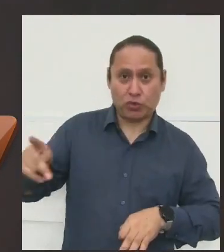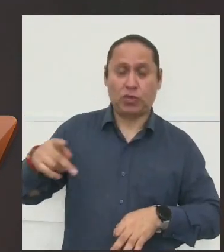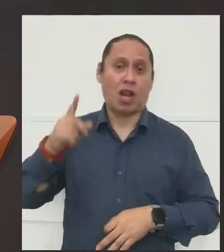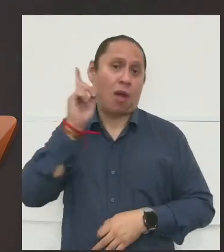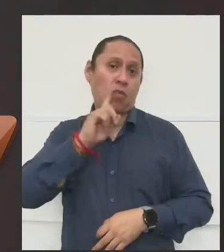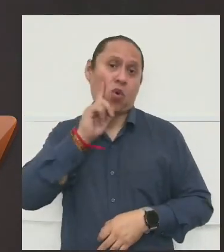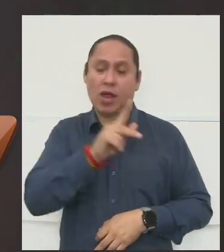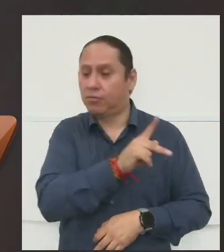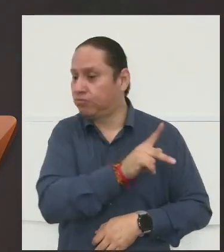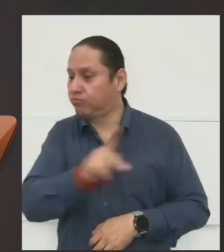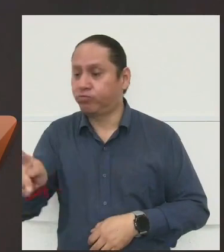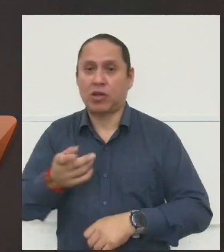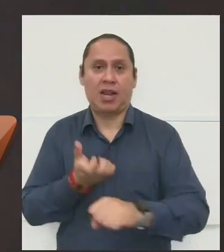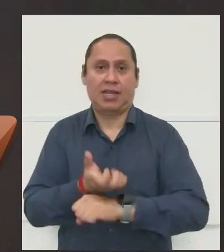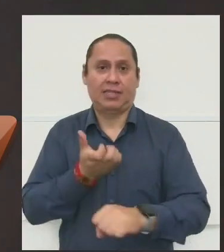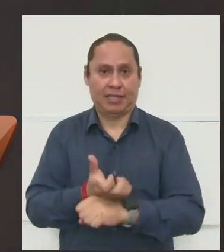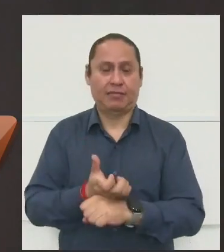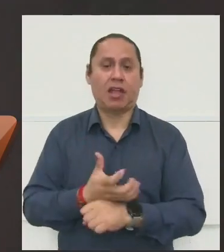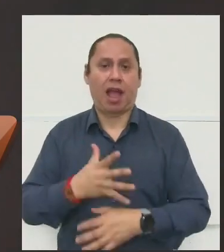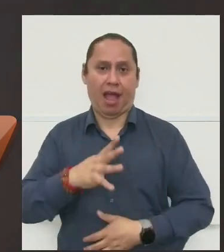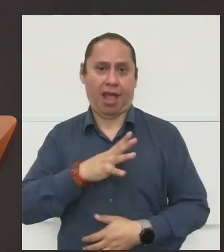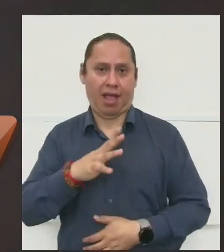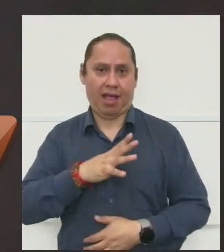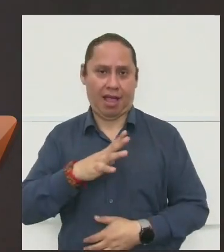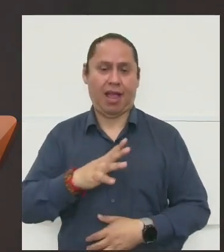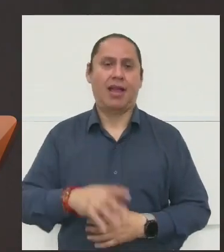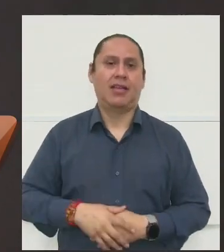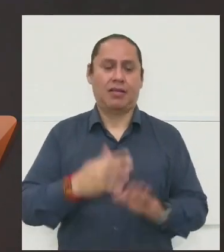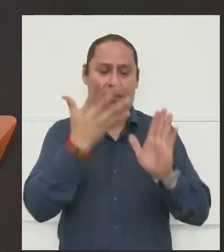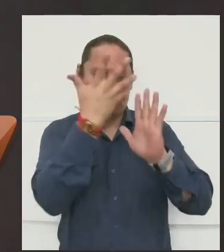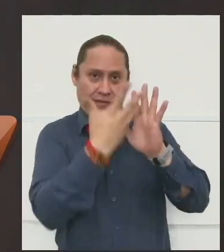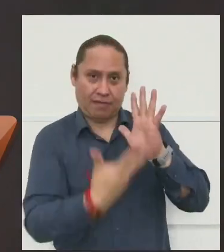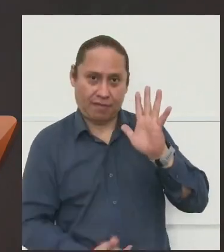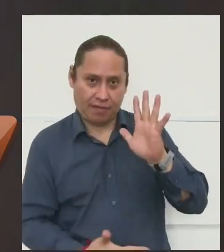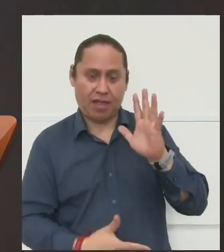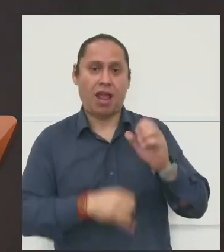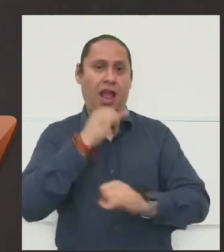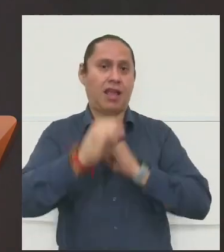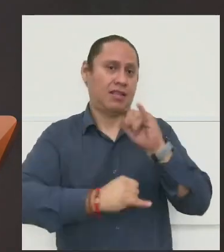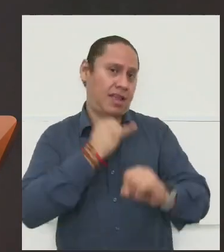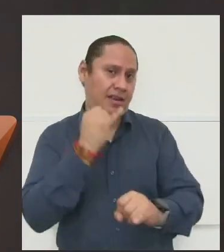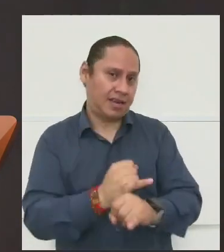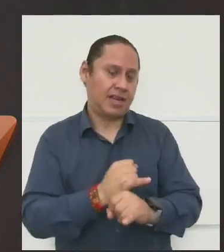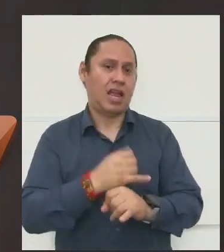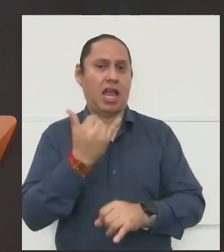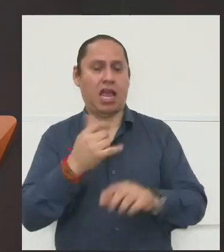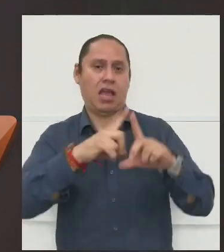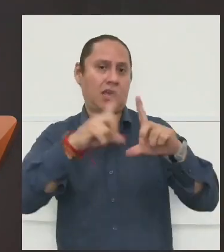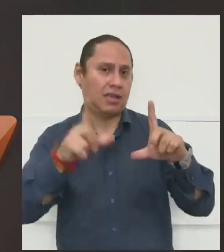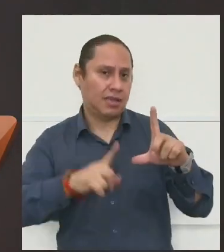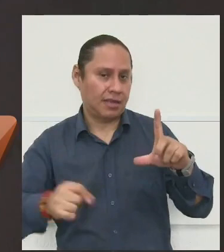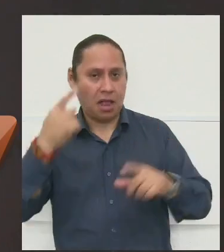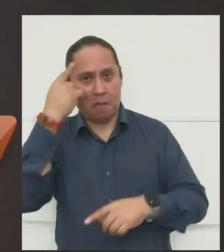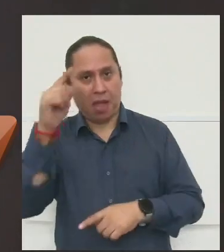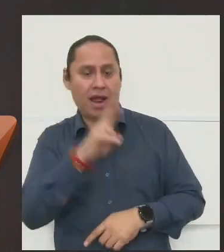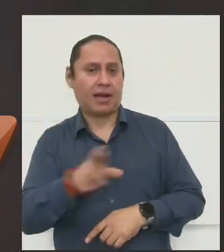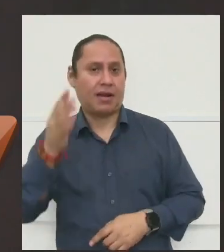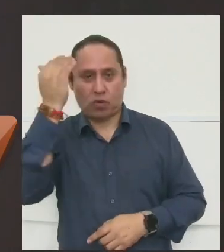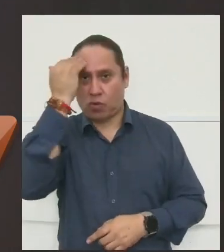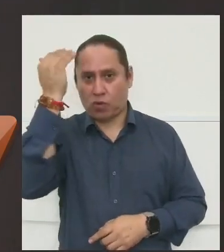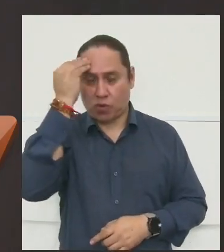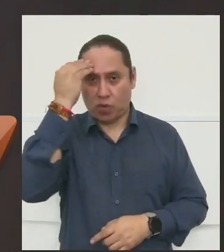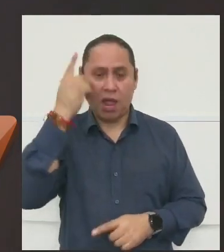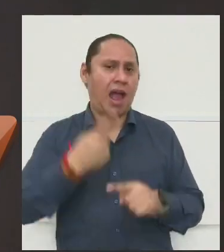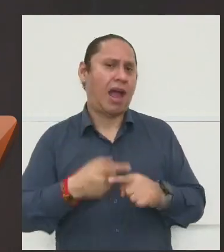Estatal puesto que se encuentran los en los fundamentos legales e internacionales y nacionales para reconocer